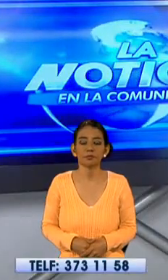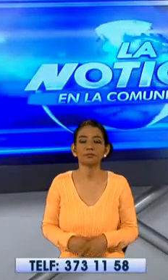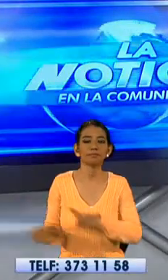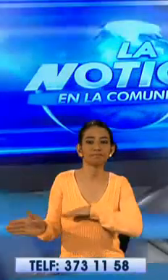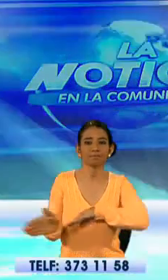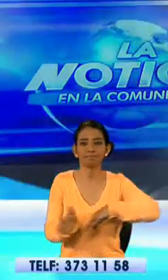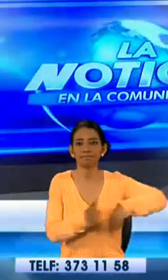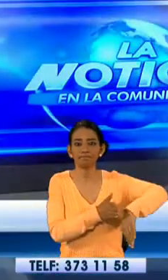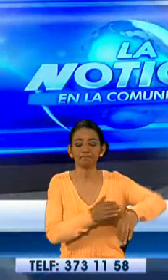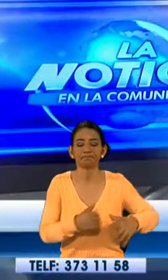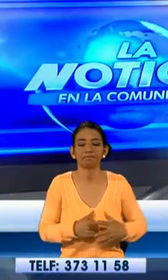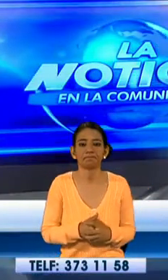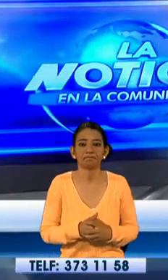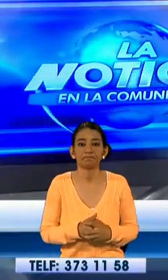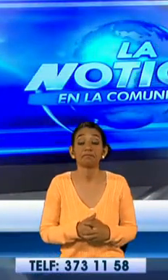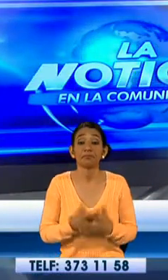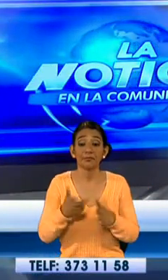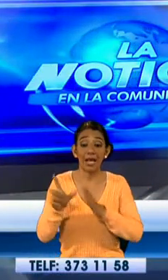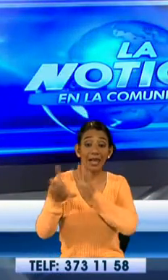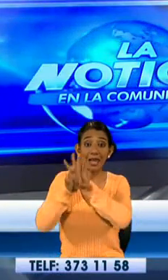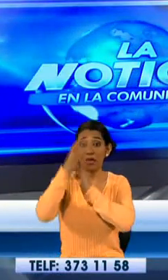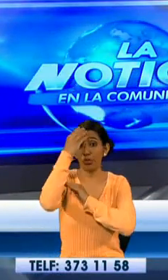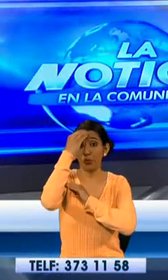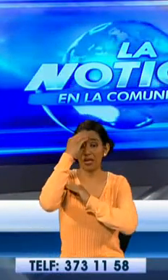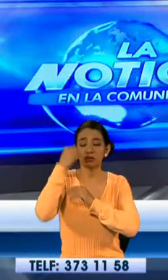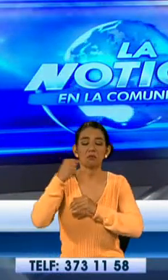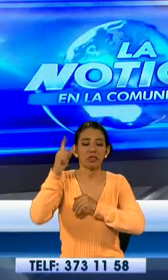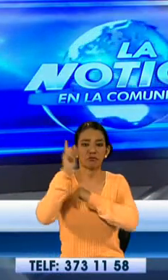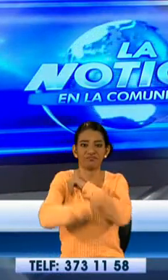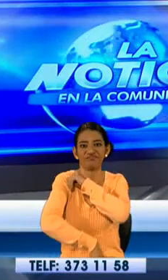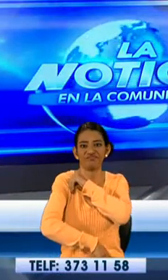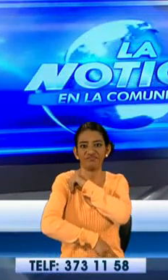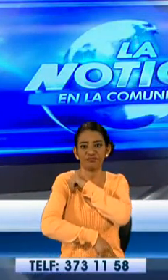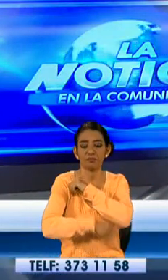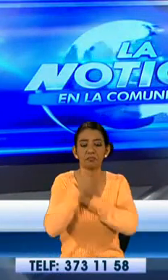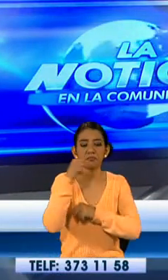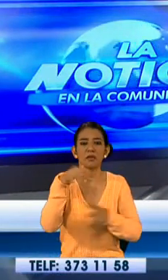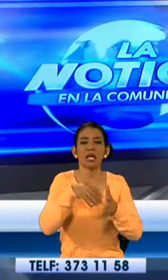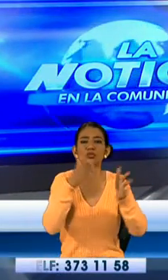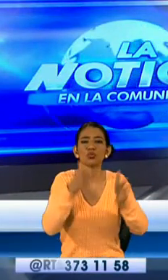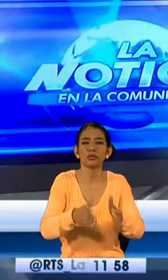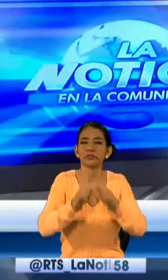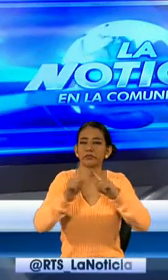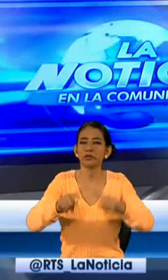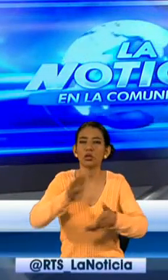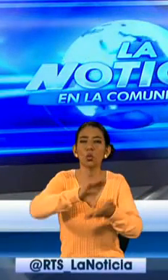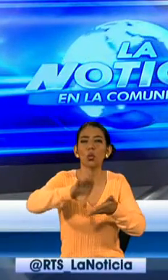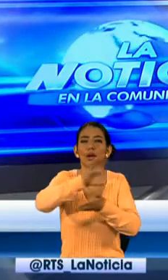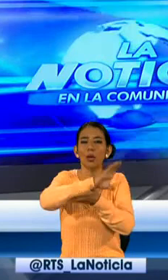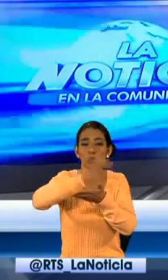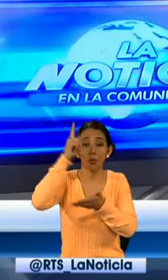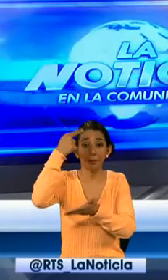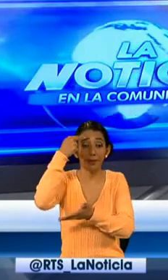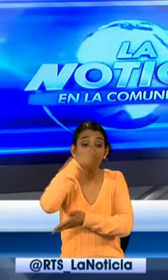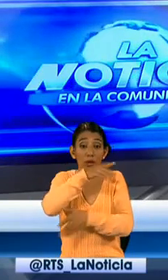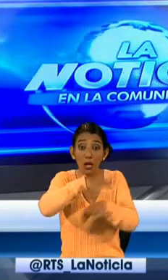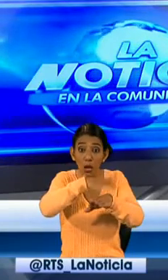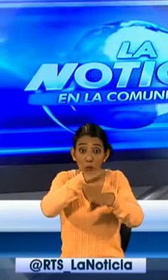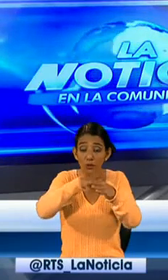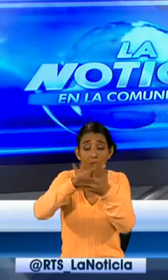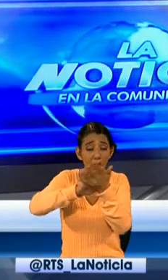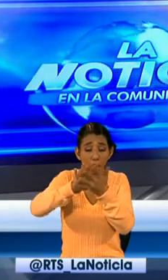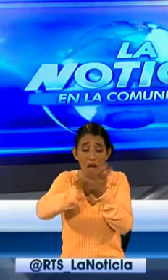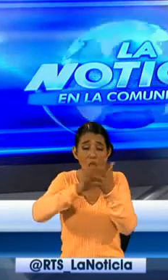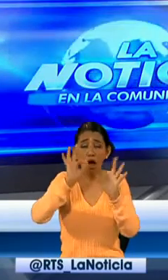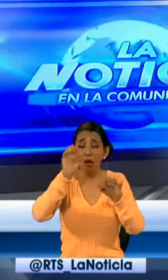Sanciones disciplinarias establecidas en la Ley de Educación se aplicarían a los estudiantes de planteles fiscales que ocasionen o sean parte de incidentes en las